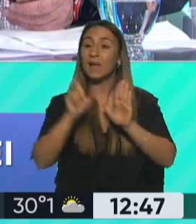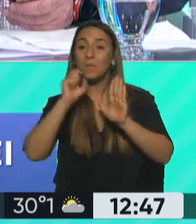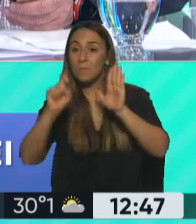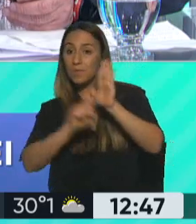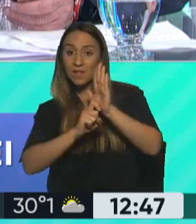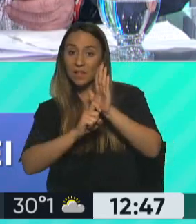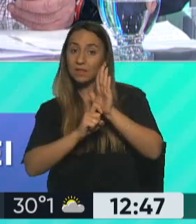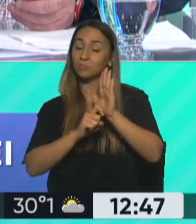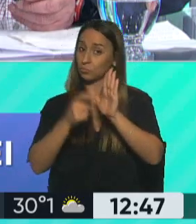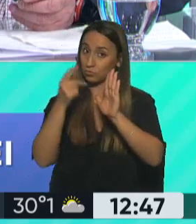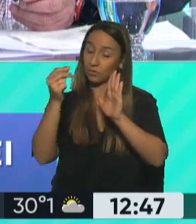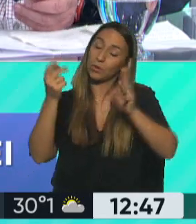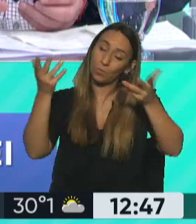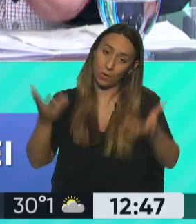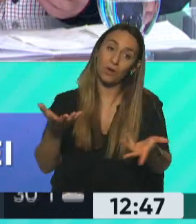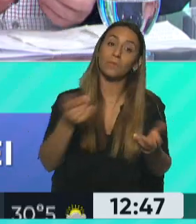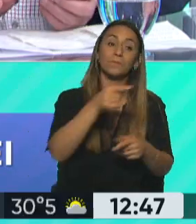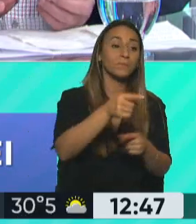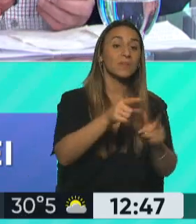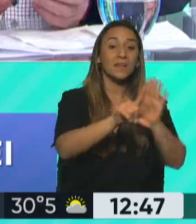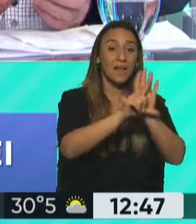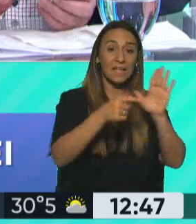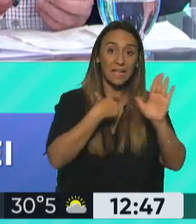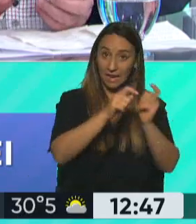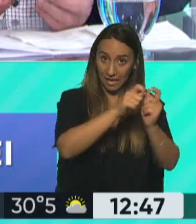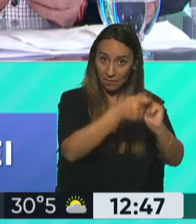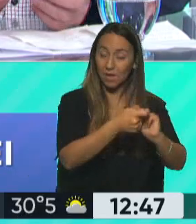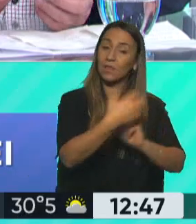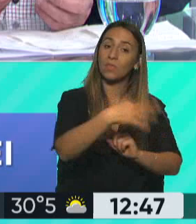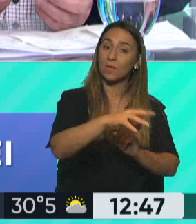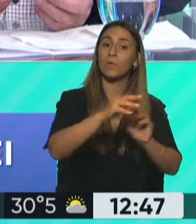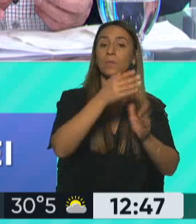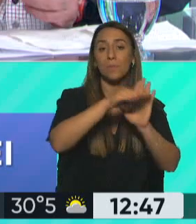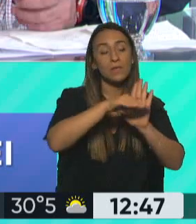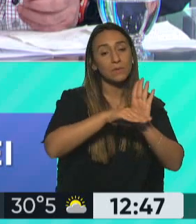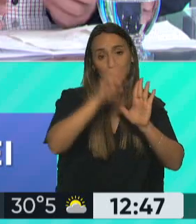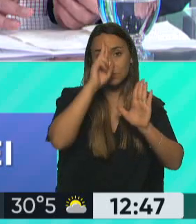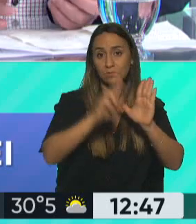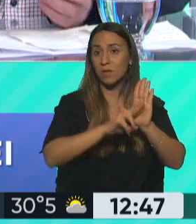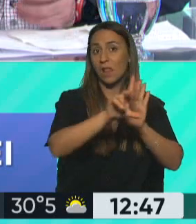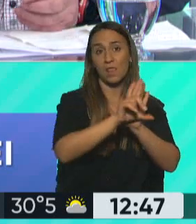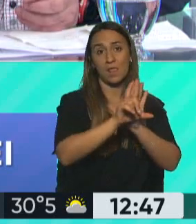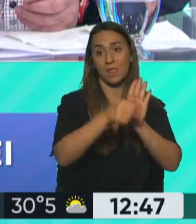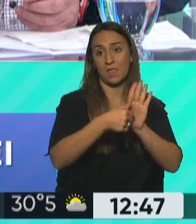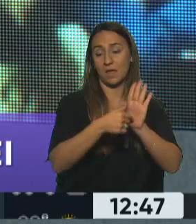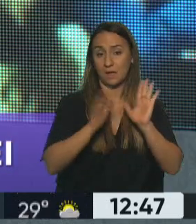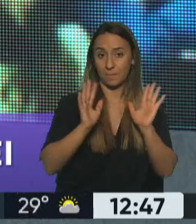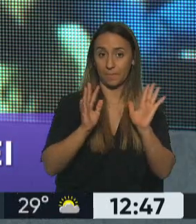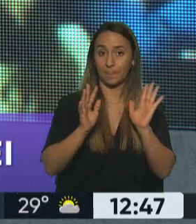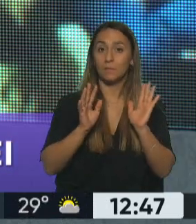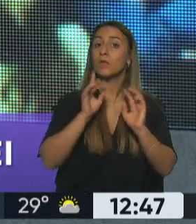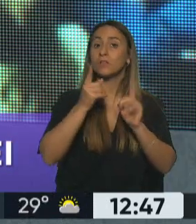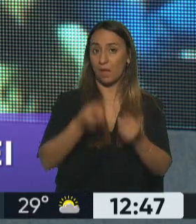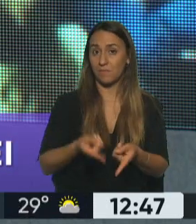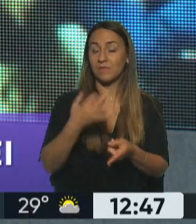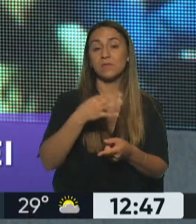otras leyes. AIDNU es una herramienta que tiene el Poder Ejecutivo Nacional, la han utilizado todos los presidentes pero también tienen que pasar por el